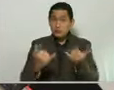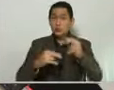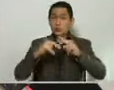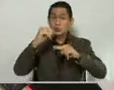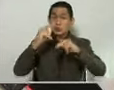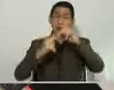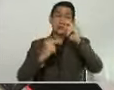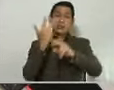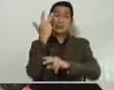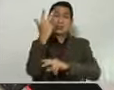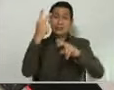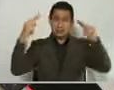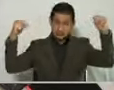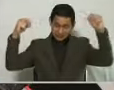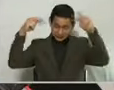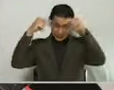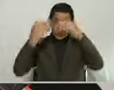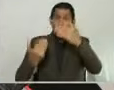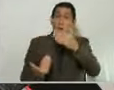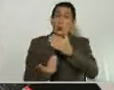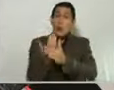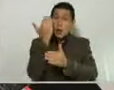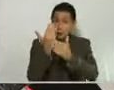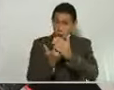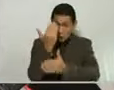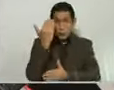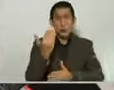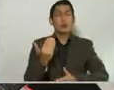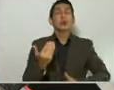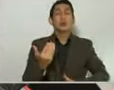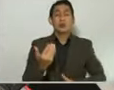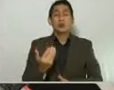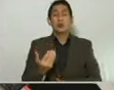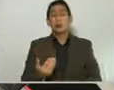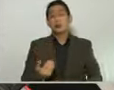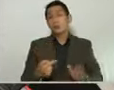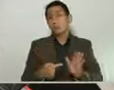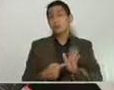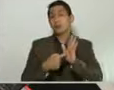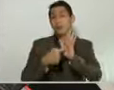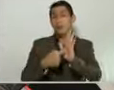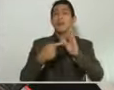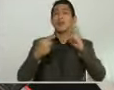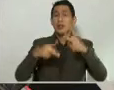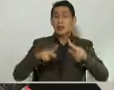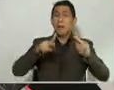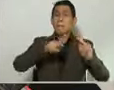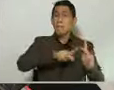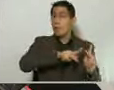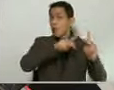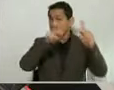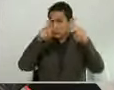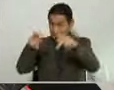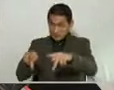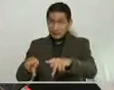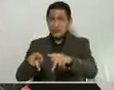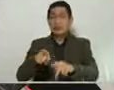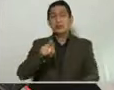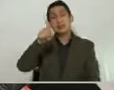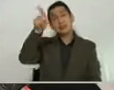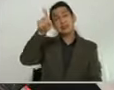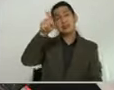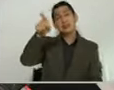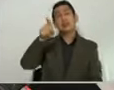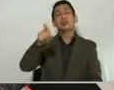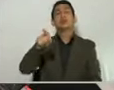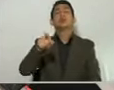y 2 que continuarán en el próximo periodo. Entre los pasos a desnivel que estamos construyendo está el de la Isla Trinitaria a la altura